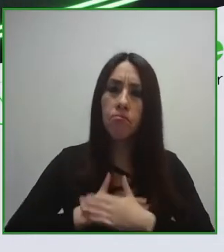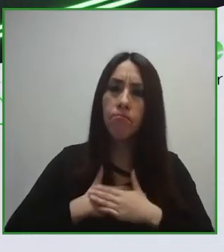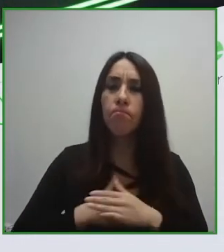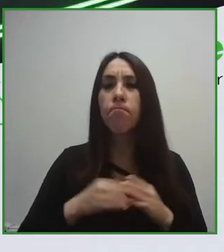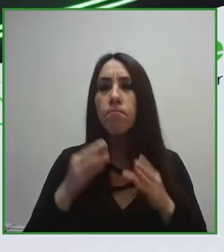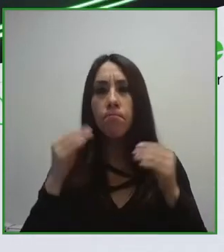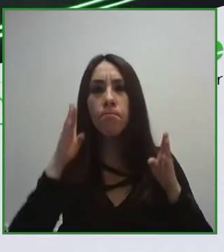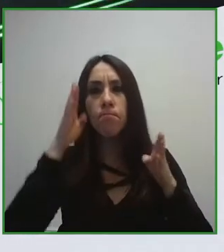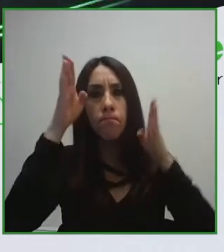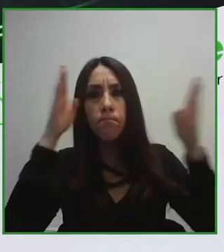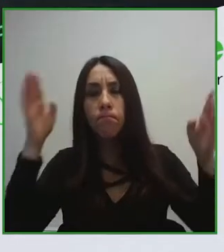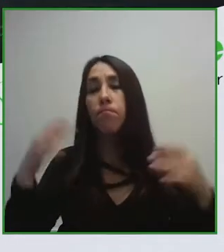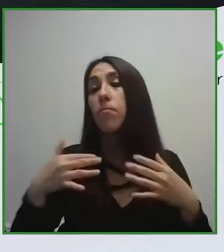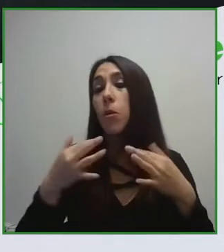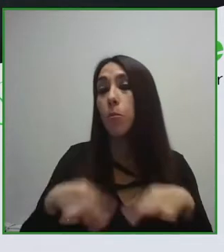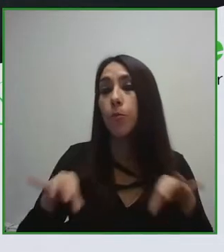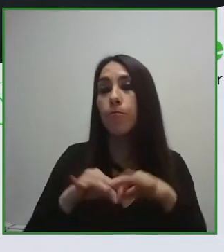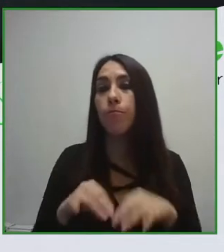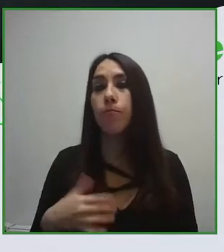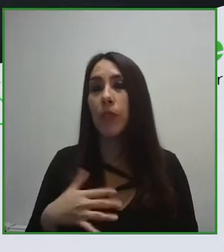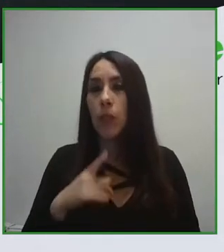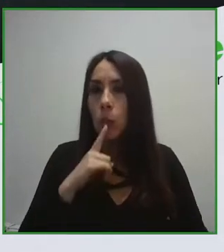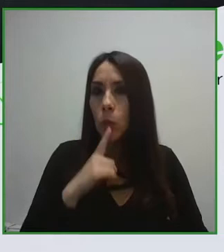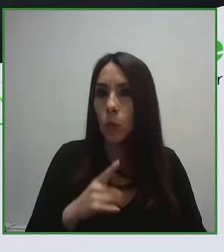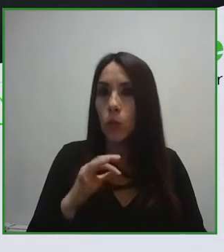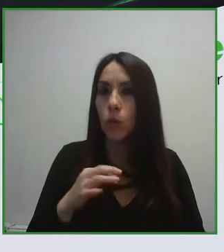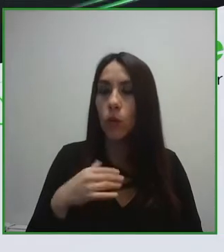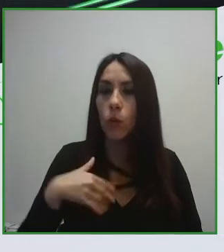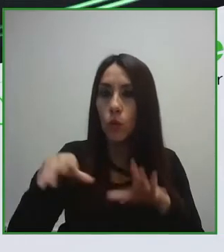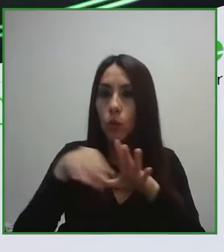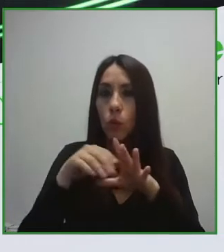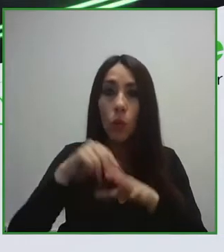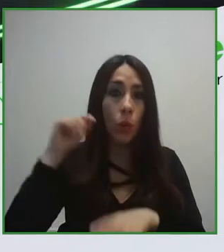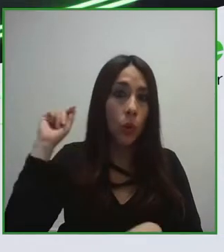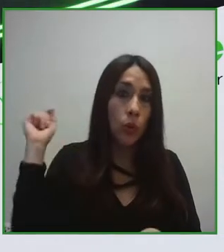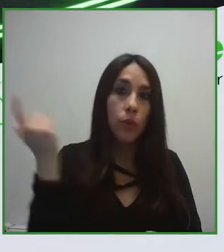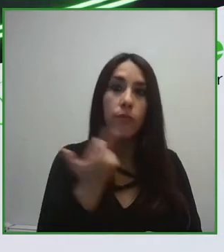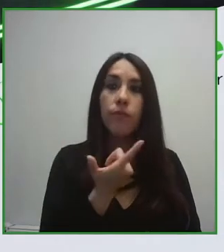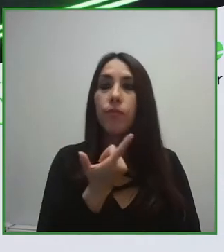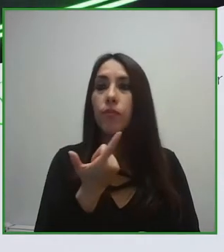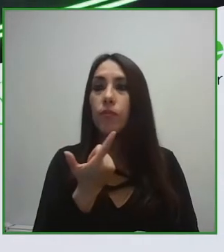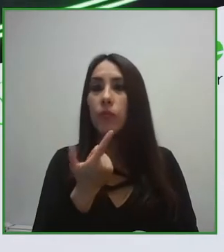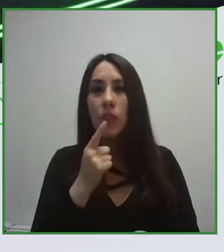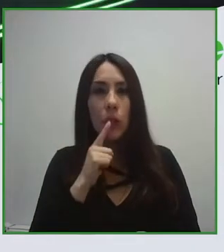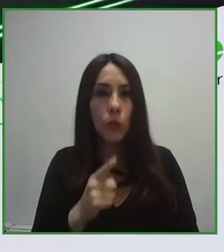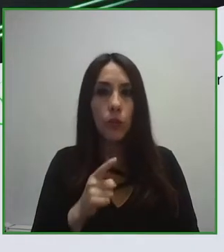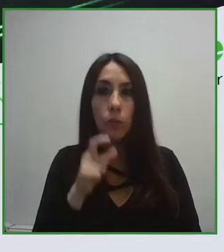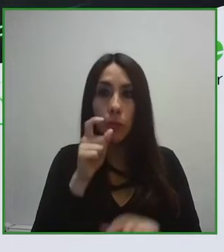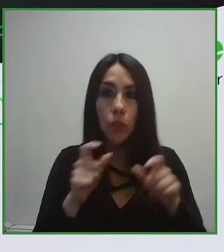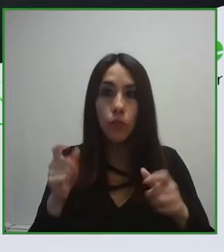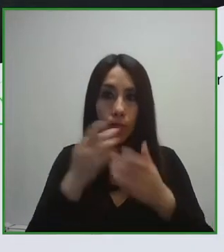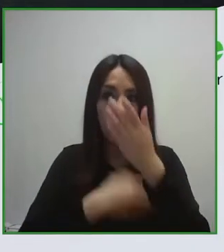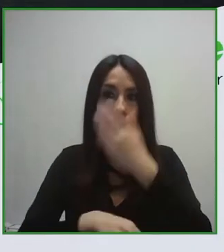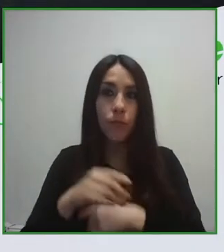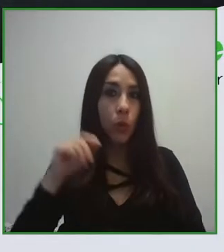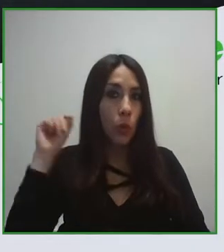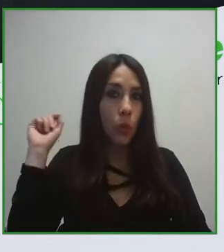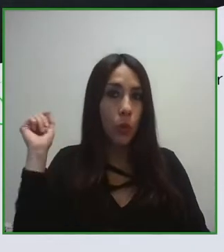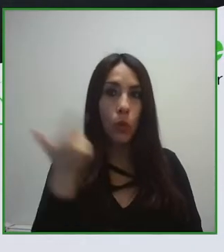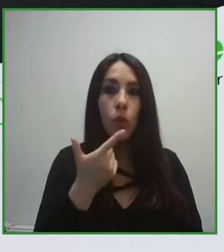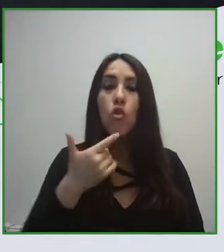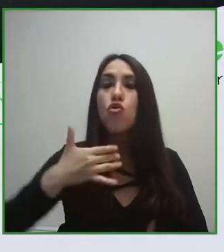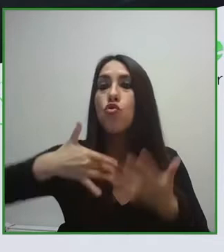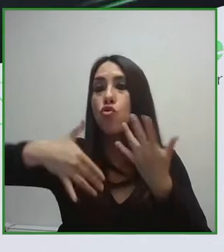plena y efectiva de las personas con discapacidad en todos los ámbitos de la vida. Admiramos su trabajo y sin duda